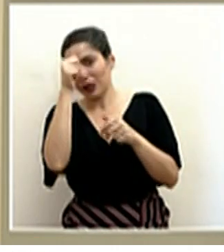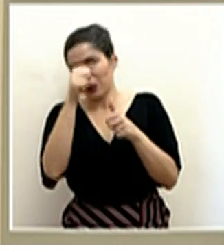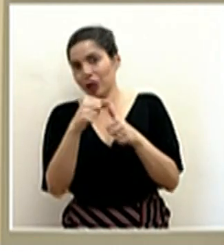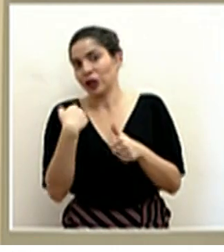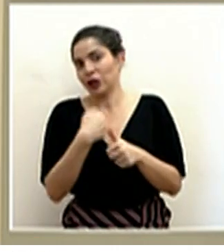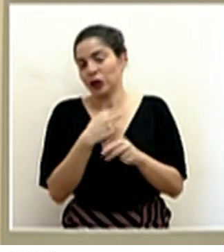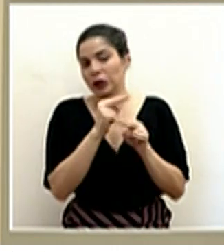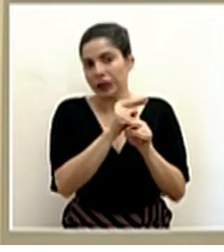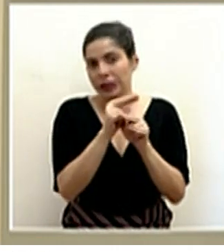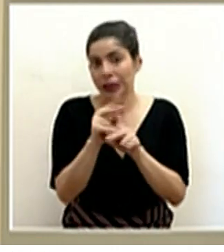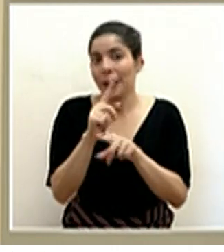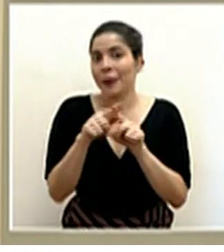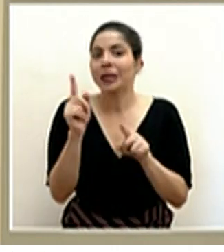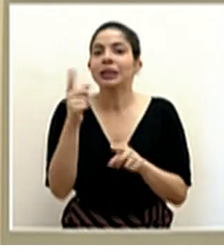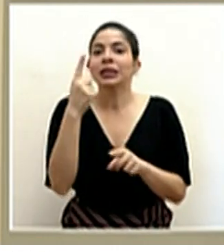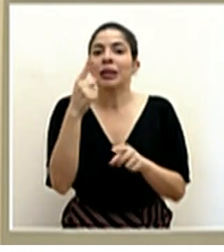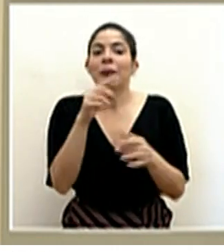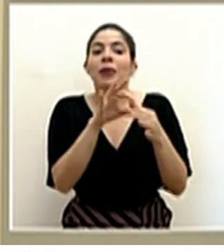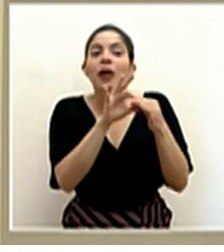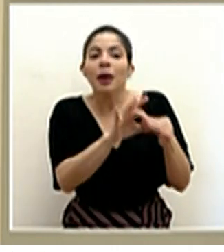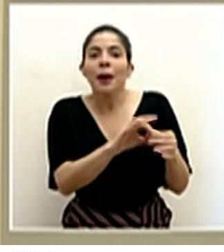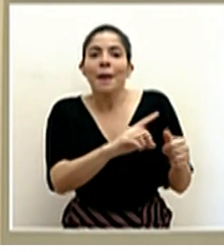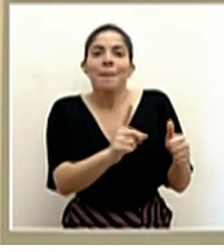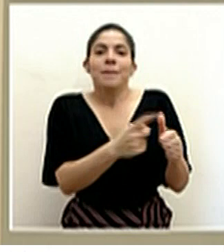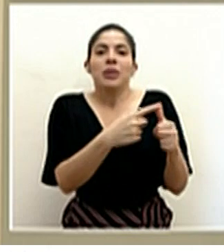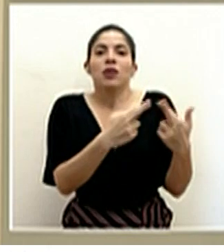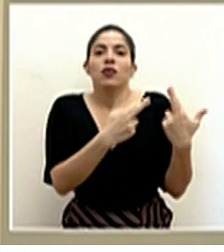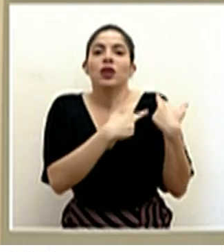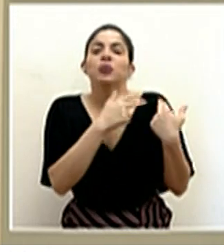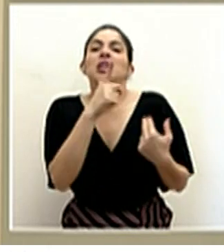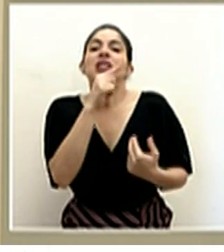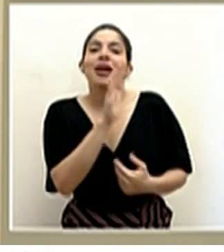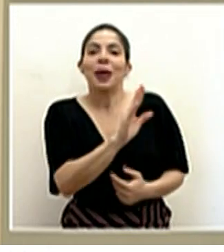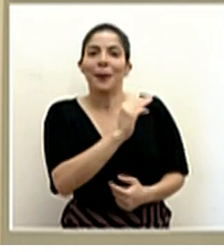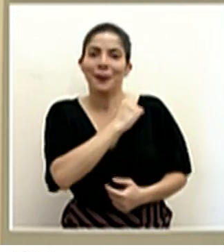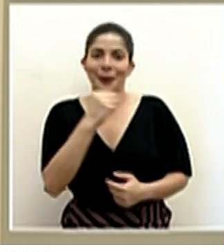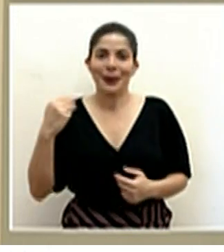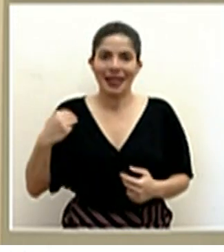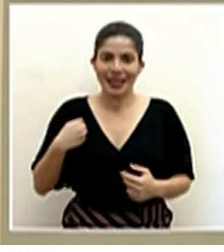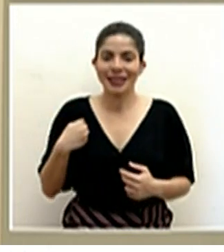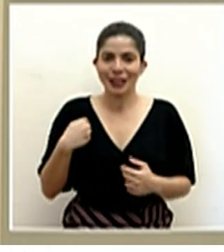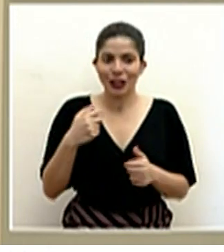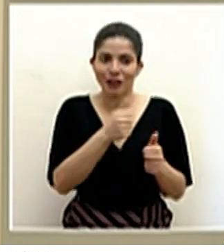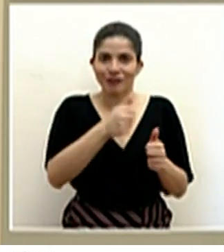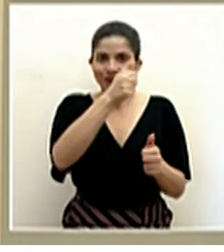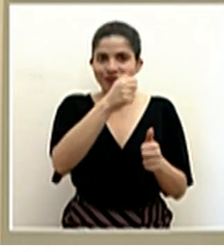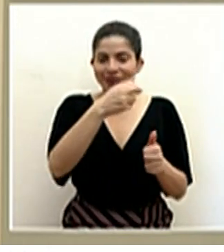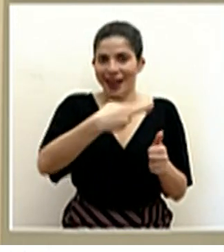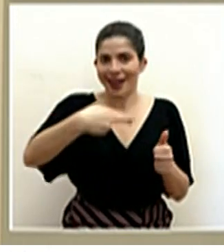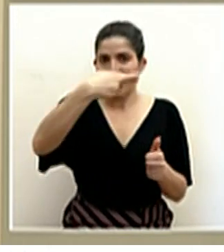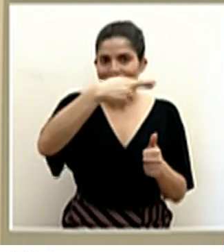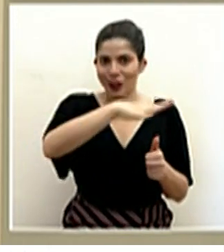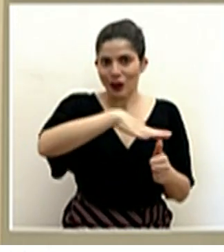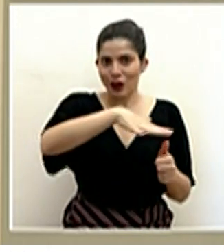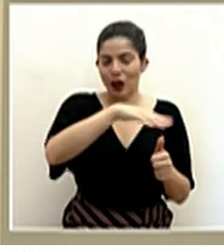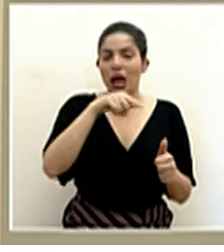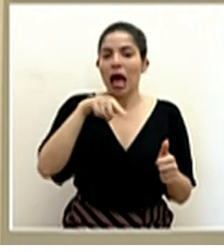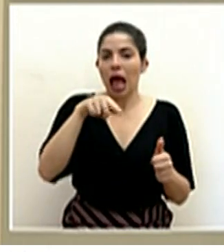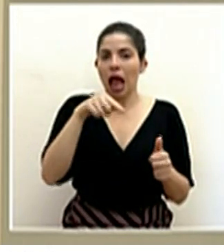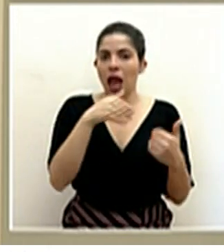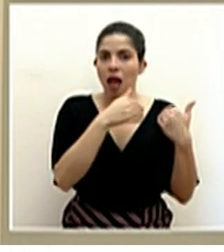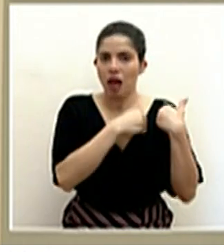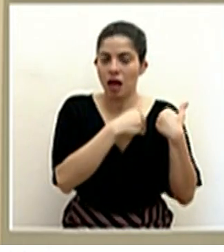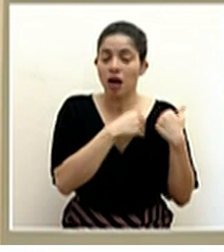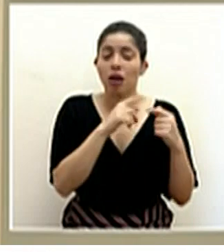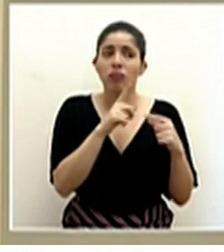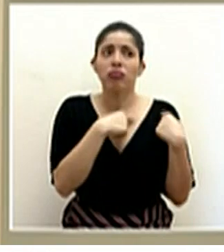seguimiento, pero que siempre está supeditado a la primera responsabilidad del ministro o del jerarca rector, que hace también ese seguimiento, y pues